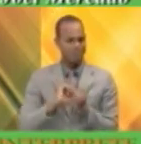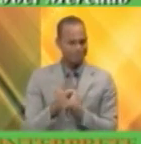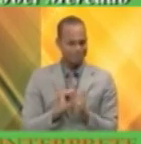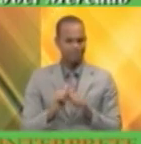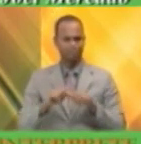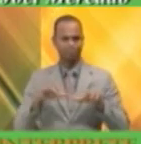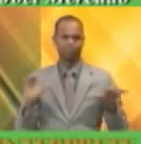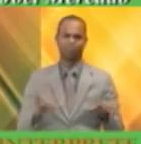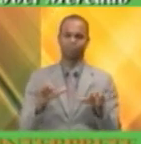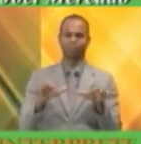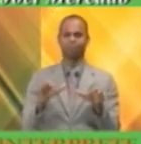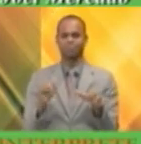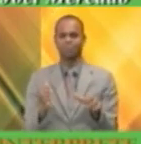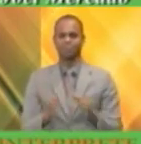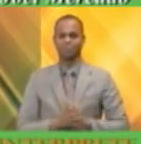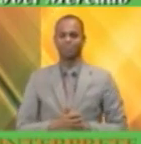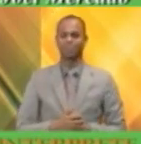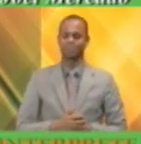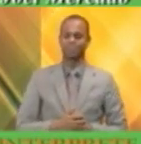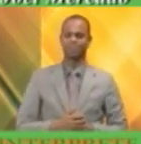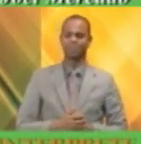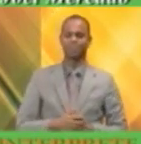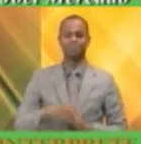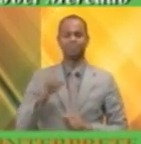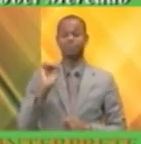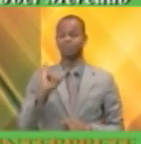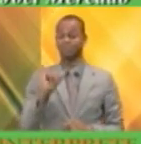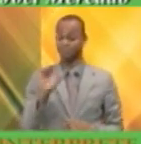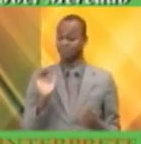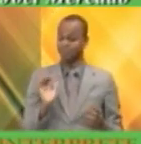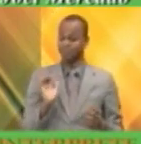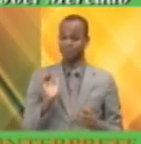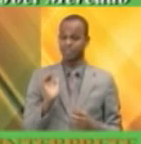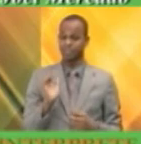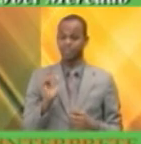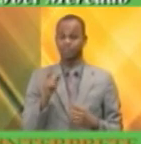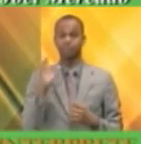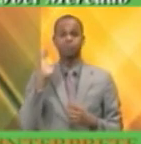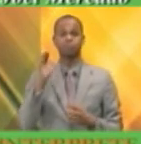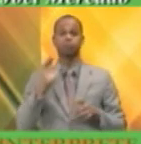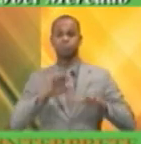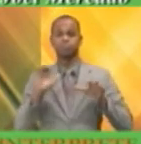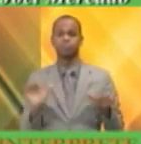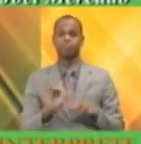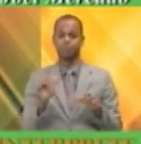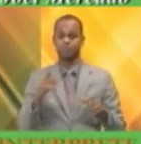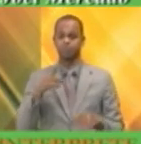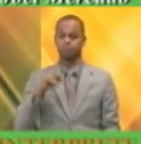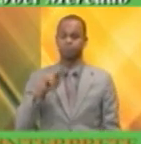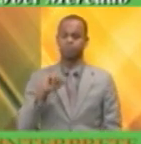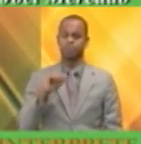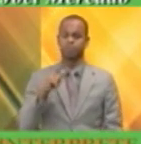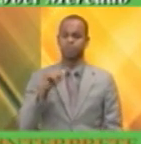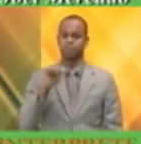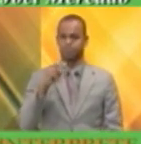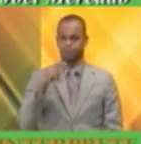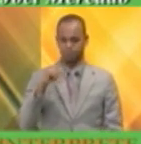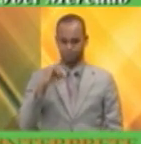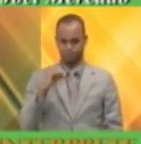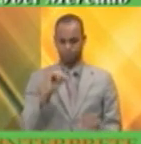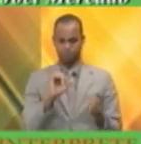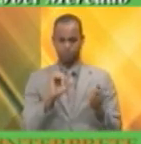de paralimpiadas sería. A propósito, porque se llevan a cabo los Juegos Paralímpicos después de los